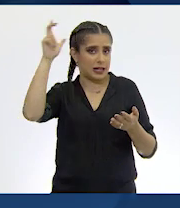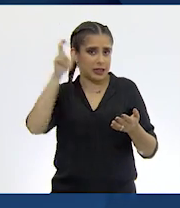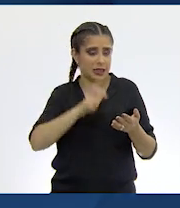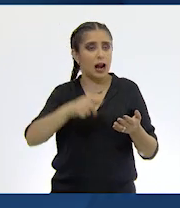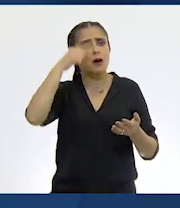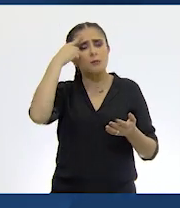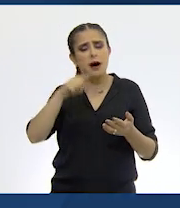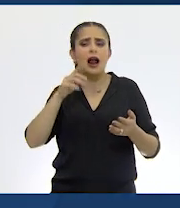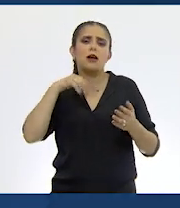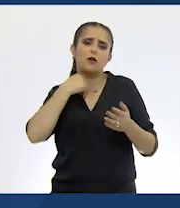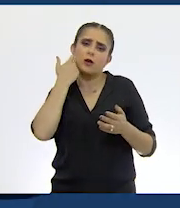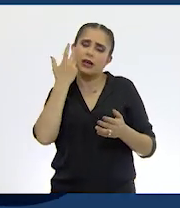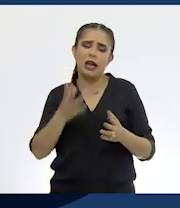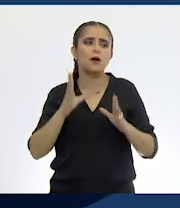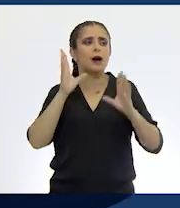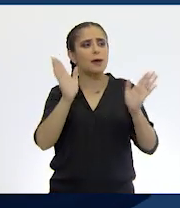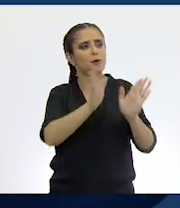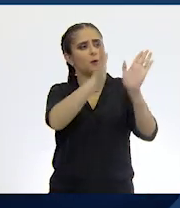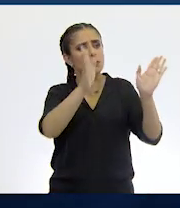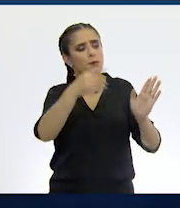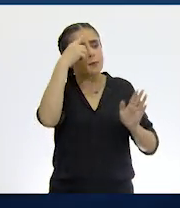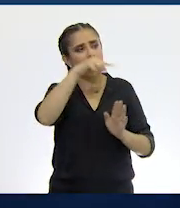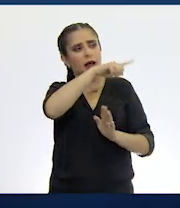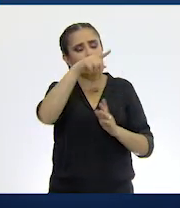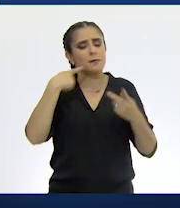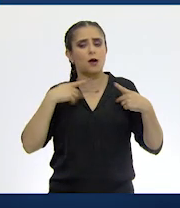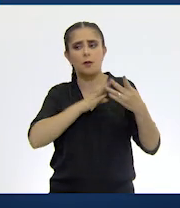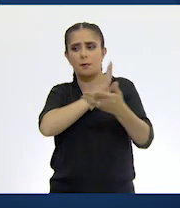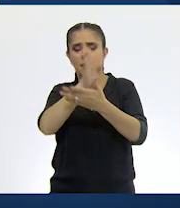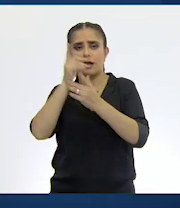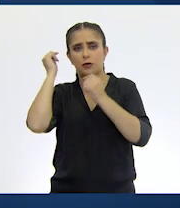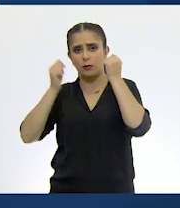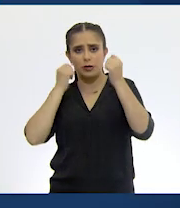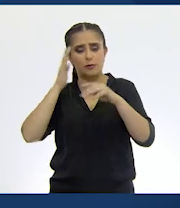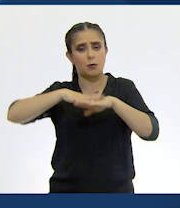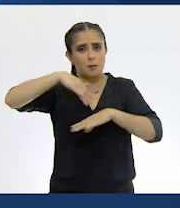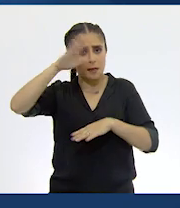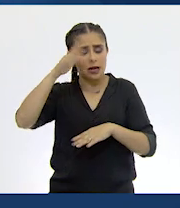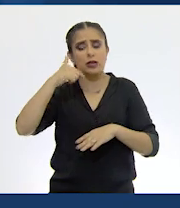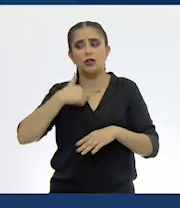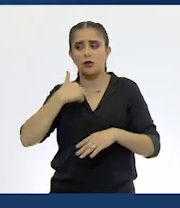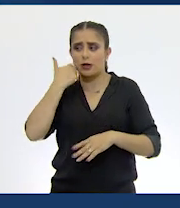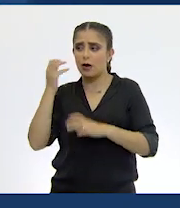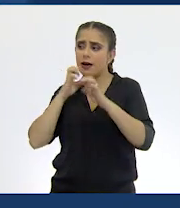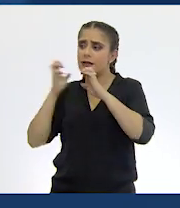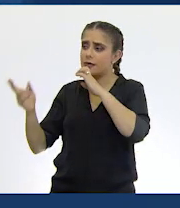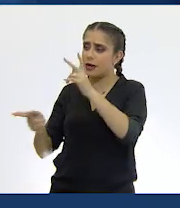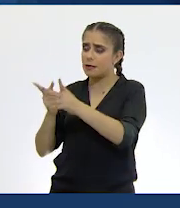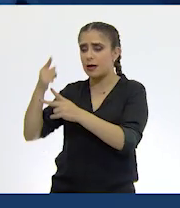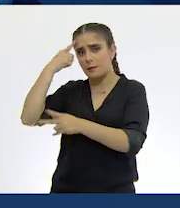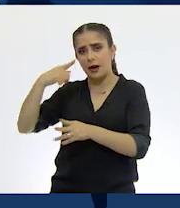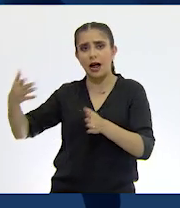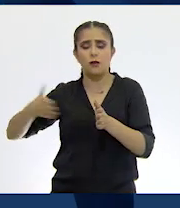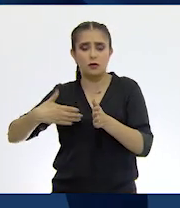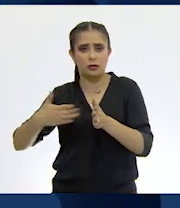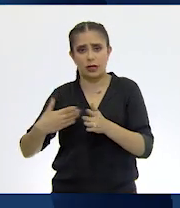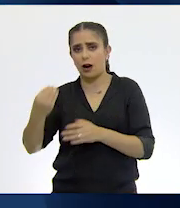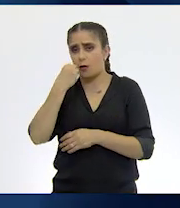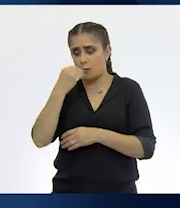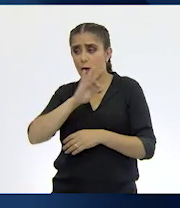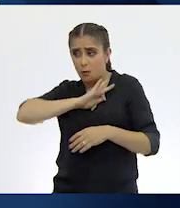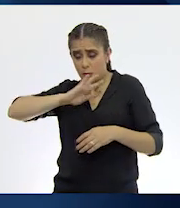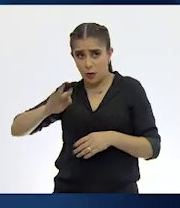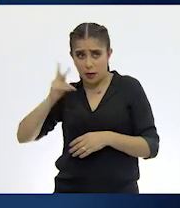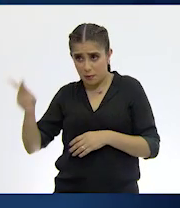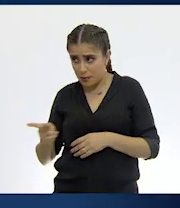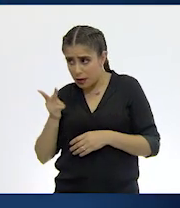para contar con información de primera fuente sobre la comida tradicional de este hermoso lugar. Ya están las preguntas, ya las